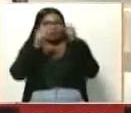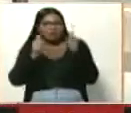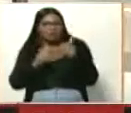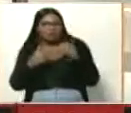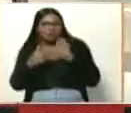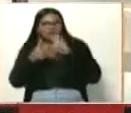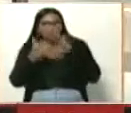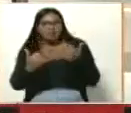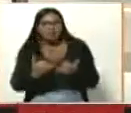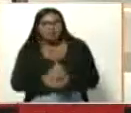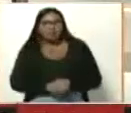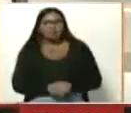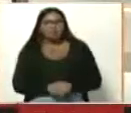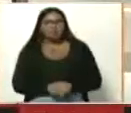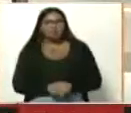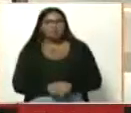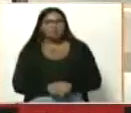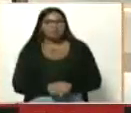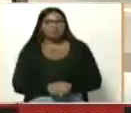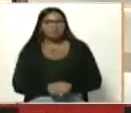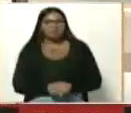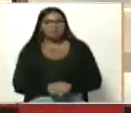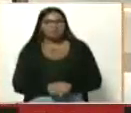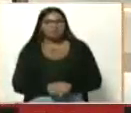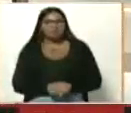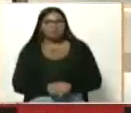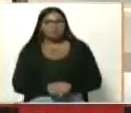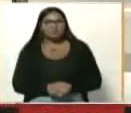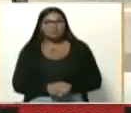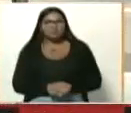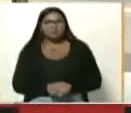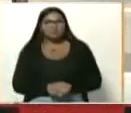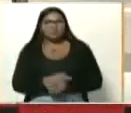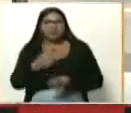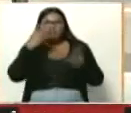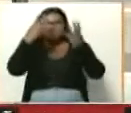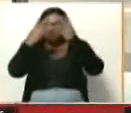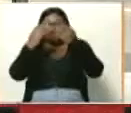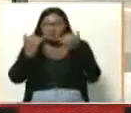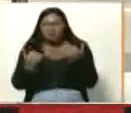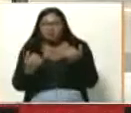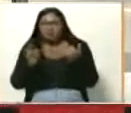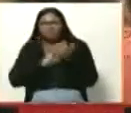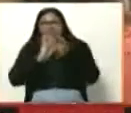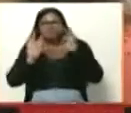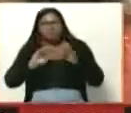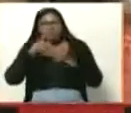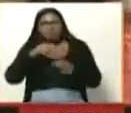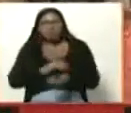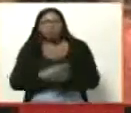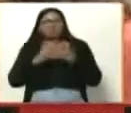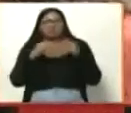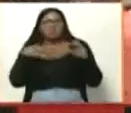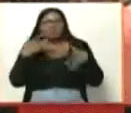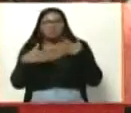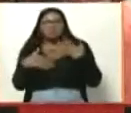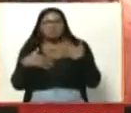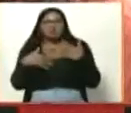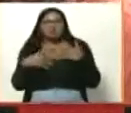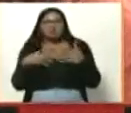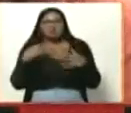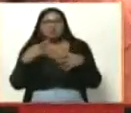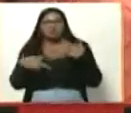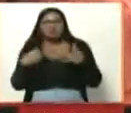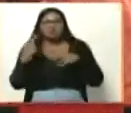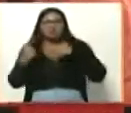destaca, qué convoca esta feria. Mira, esta feria convoca toda la actividad creativa, artesanal,